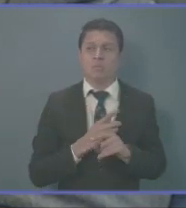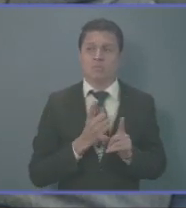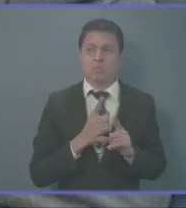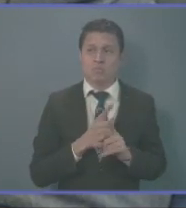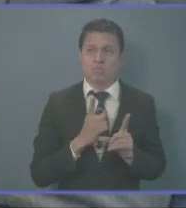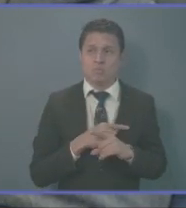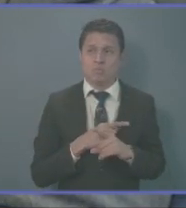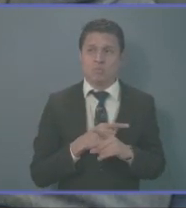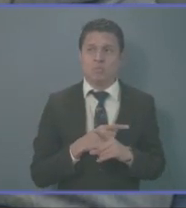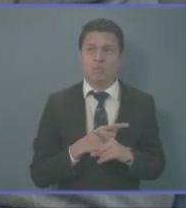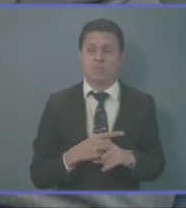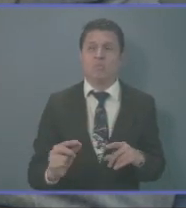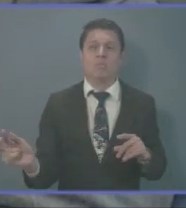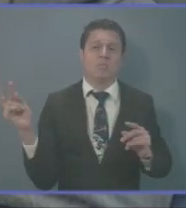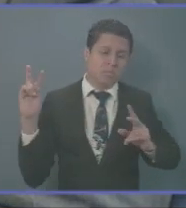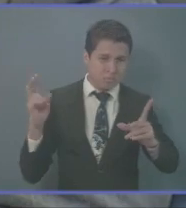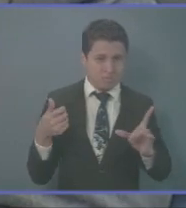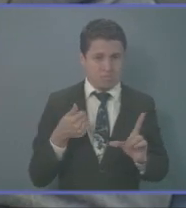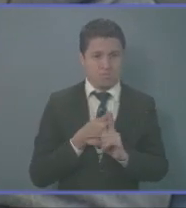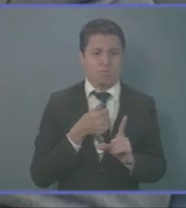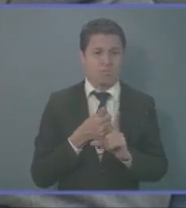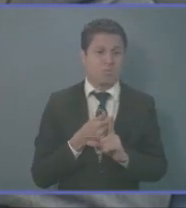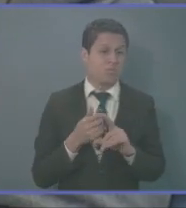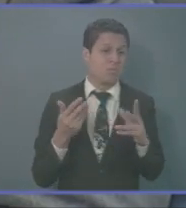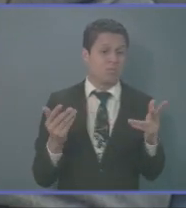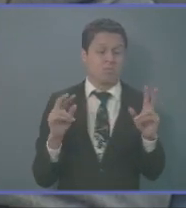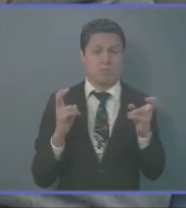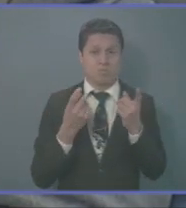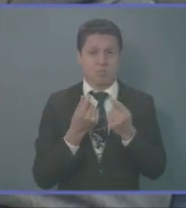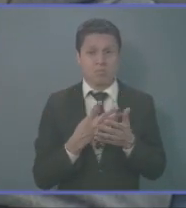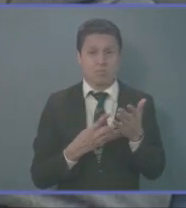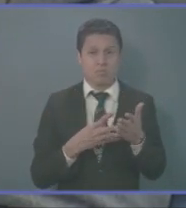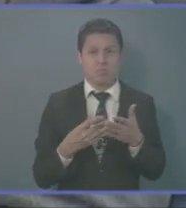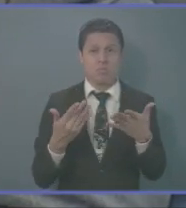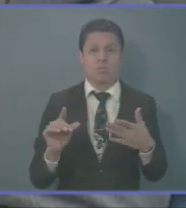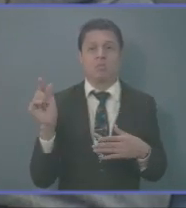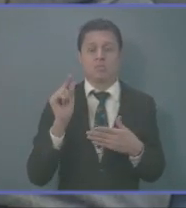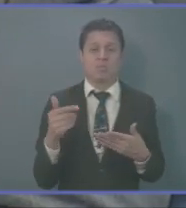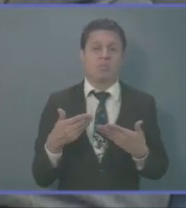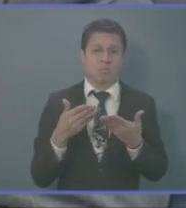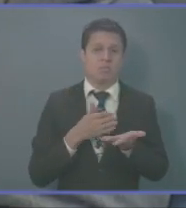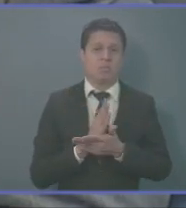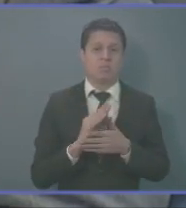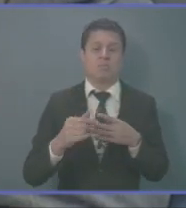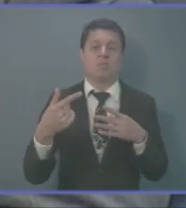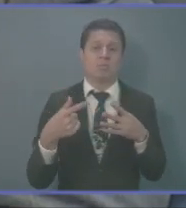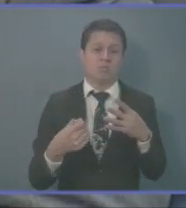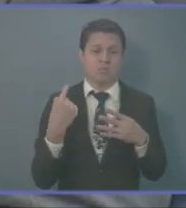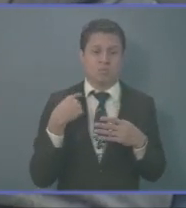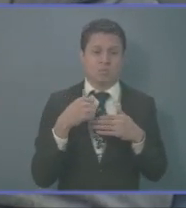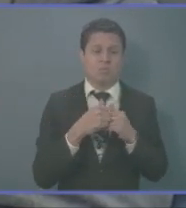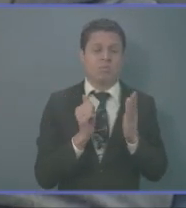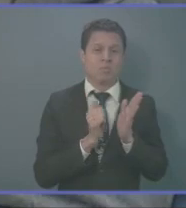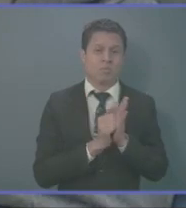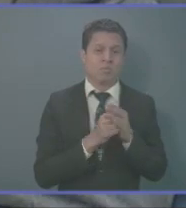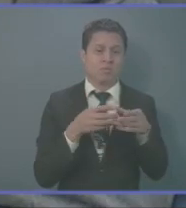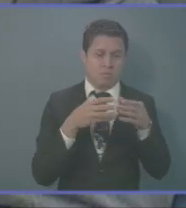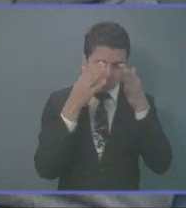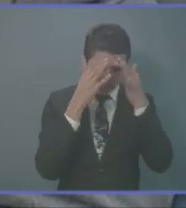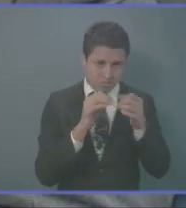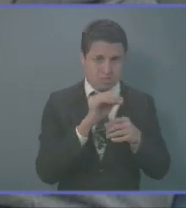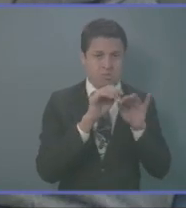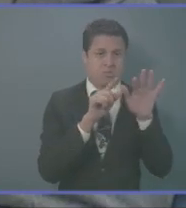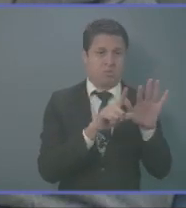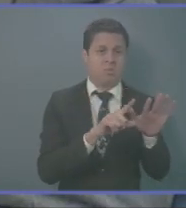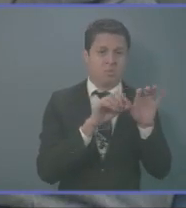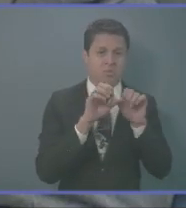en el monto correspondiente al mismo como parte del financiamiento autorizado mediante el decreto legislativo número 608